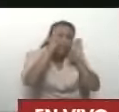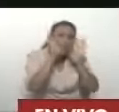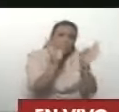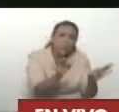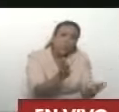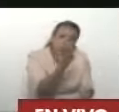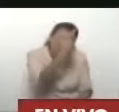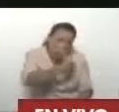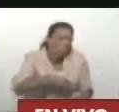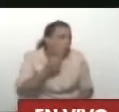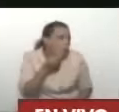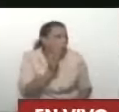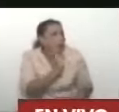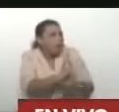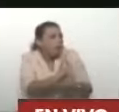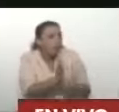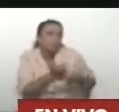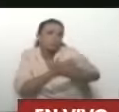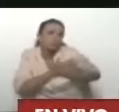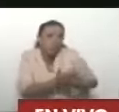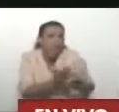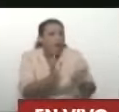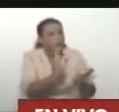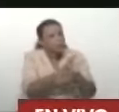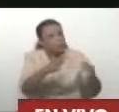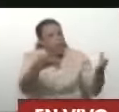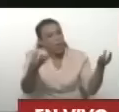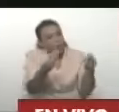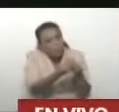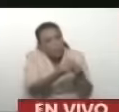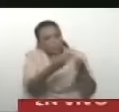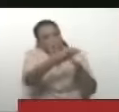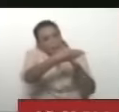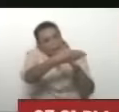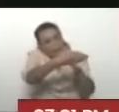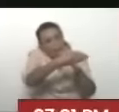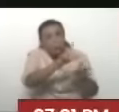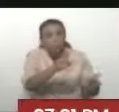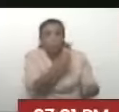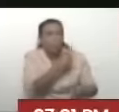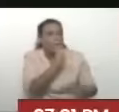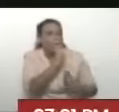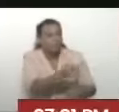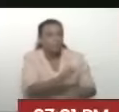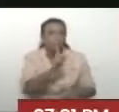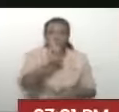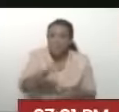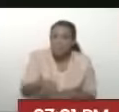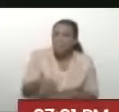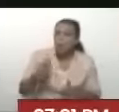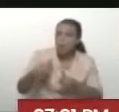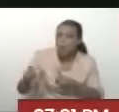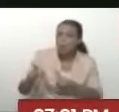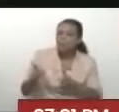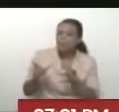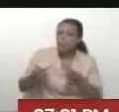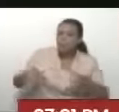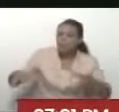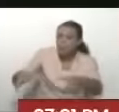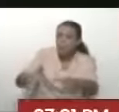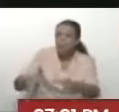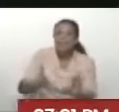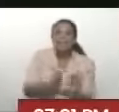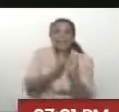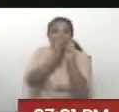quién más de nosotros los jóvenes que con tanto amor hacia nuestros abuelos vamos a cumplir con esta tarea. También, presidente, allí tenemos